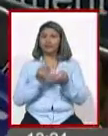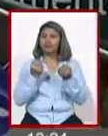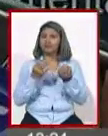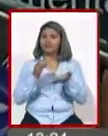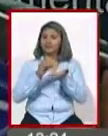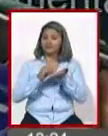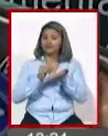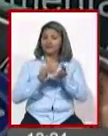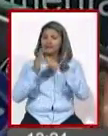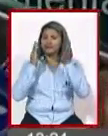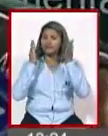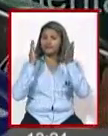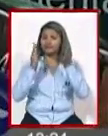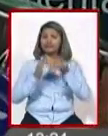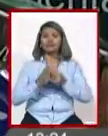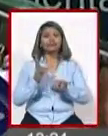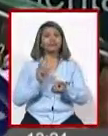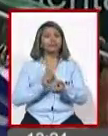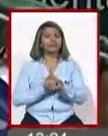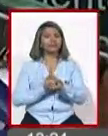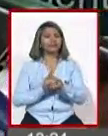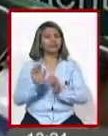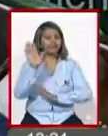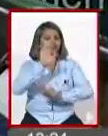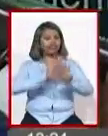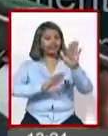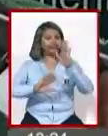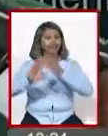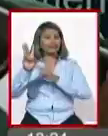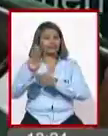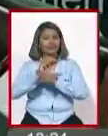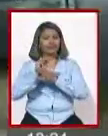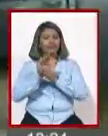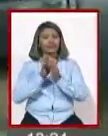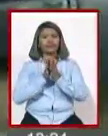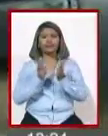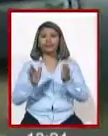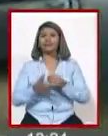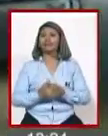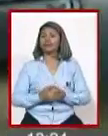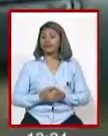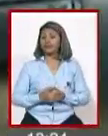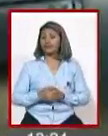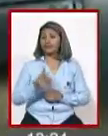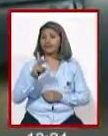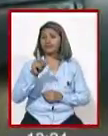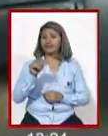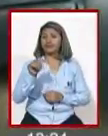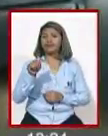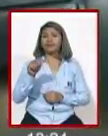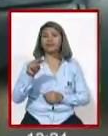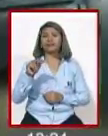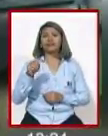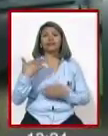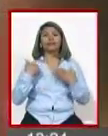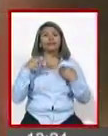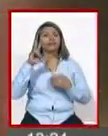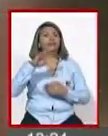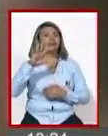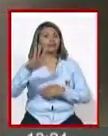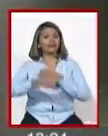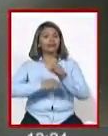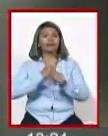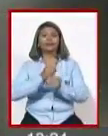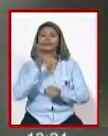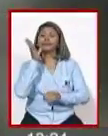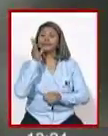con negligencias médicas, y eso está preocupando mucho al Ministerio Público. Recordemos que Diana Paz Ríos, de 25 años, era una joven